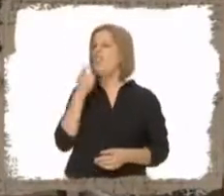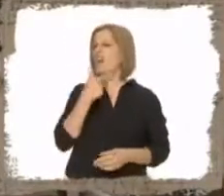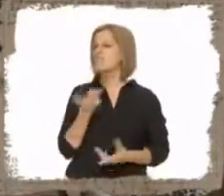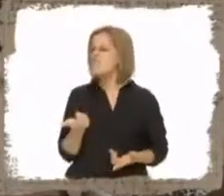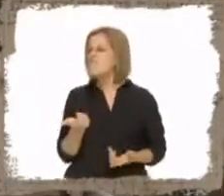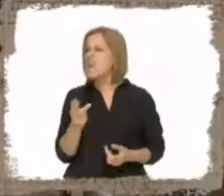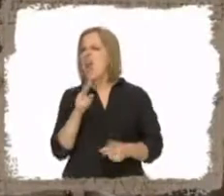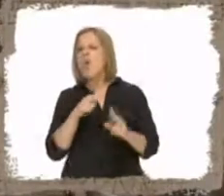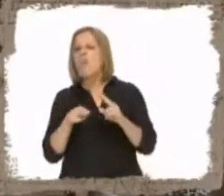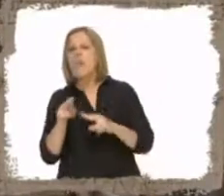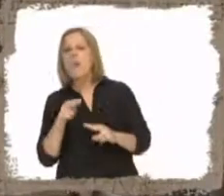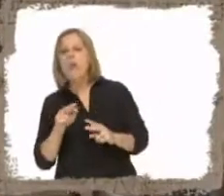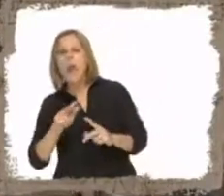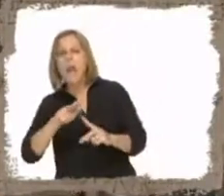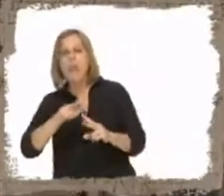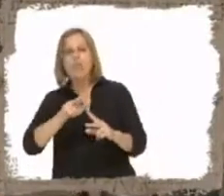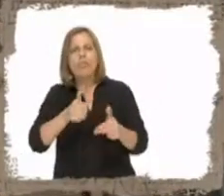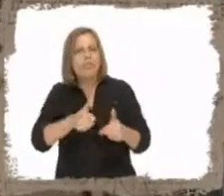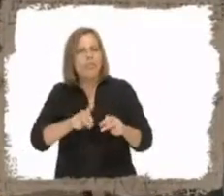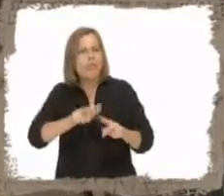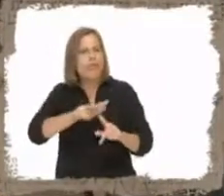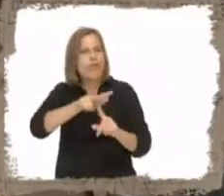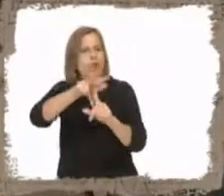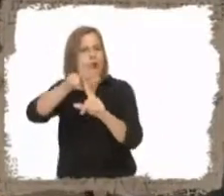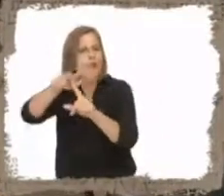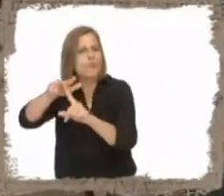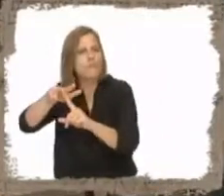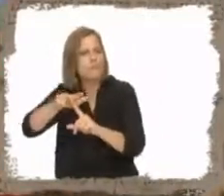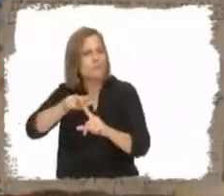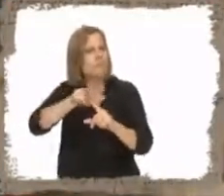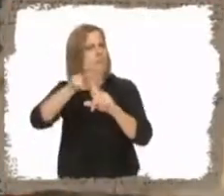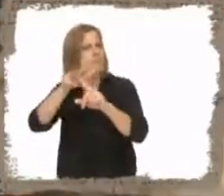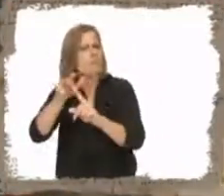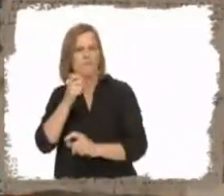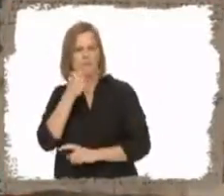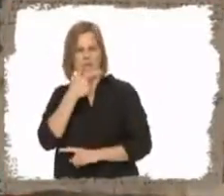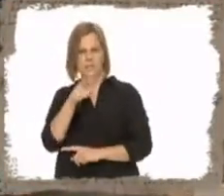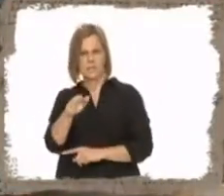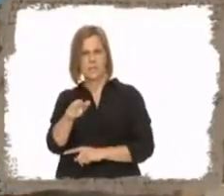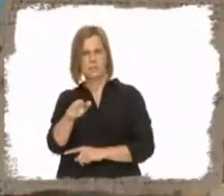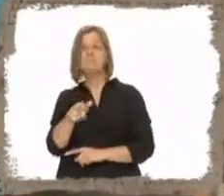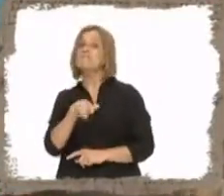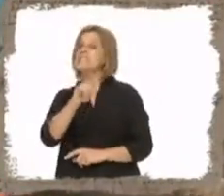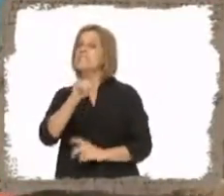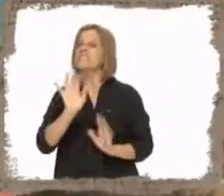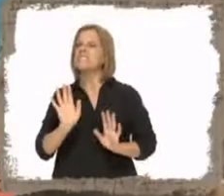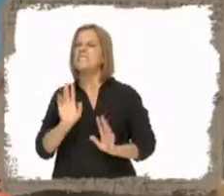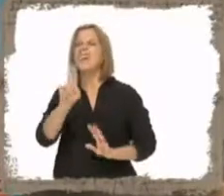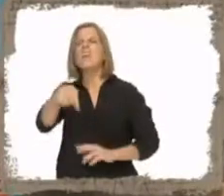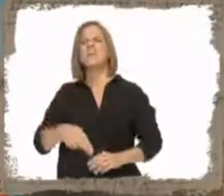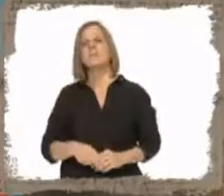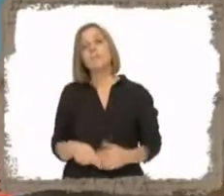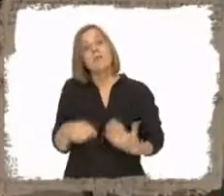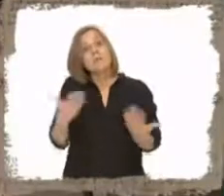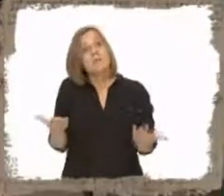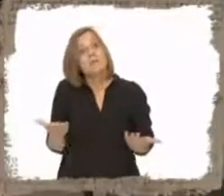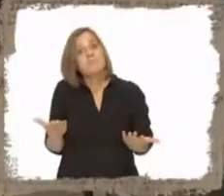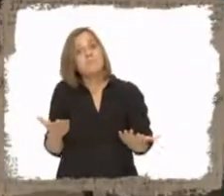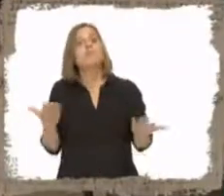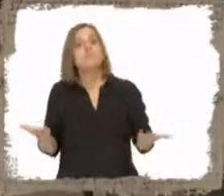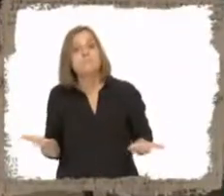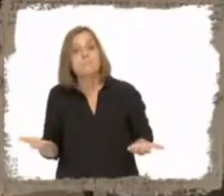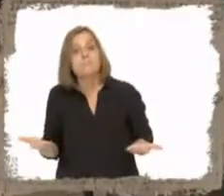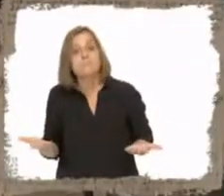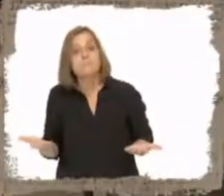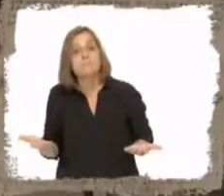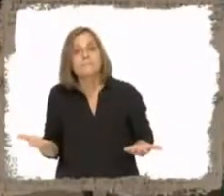¿Y no es más fácil buscar cómo se hace un dron, Alfredo? Ah, buen punto, tenés razón, Camila. Sí. Y bueno,